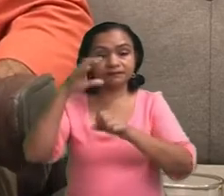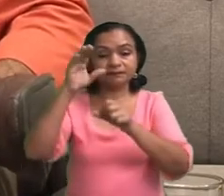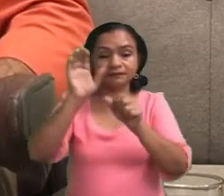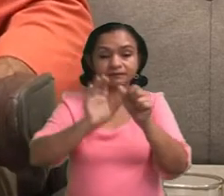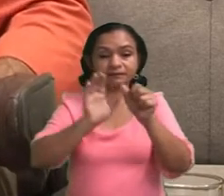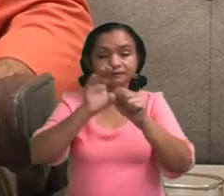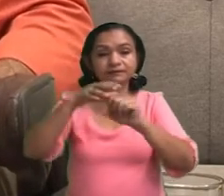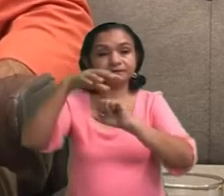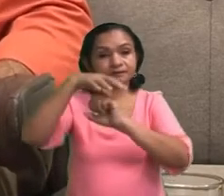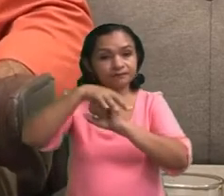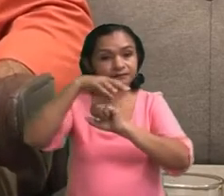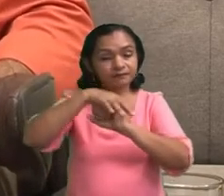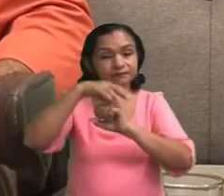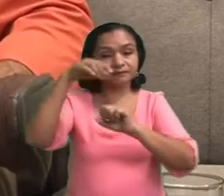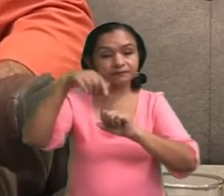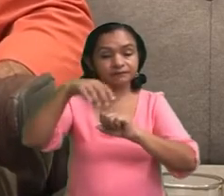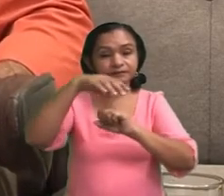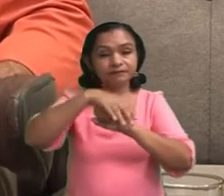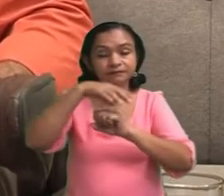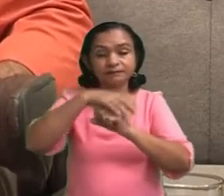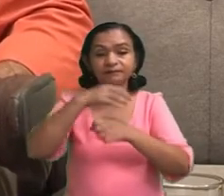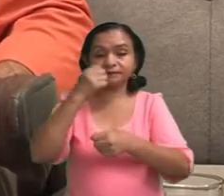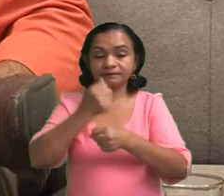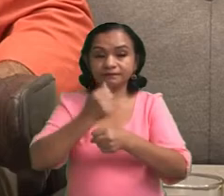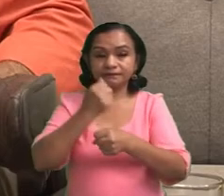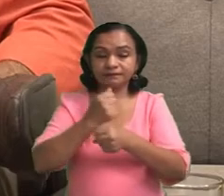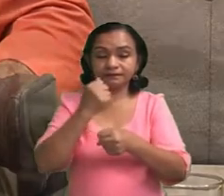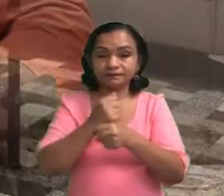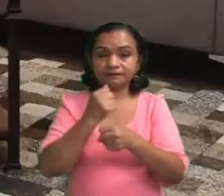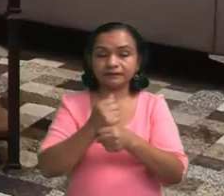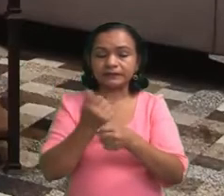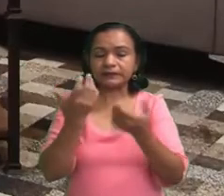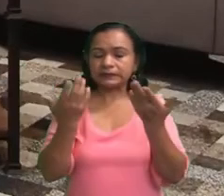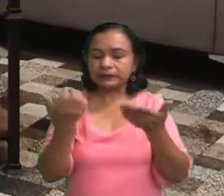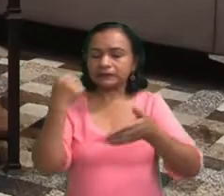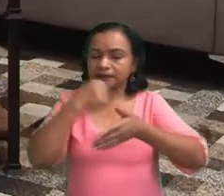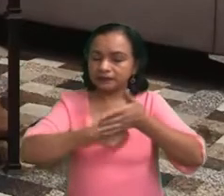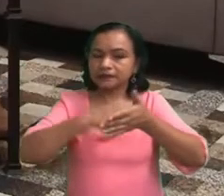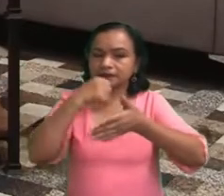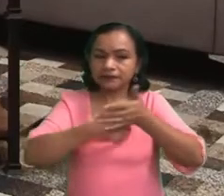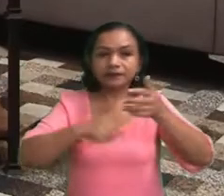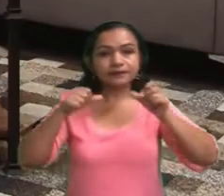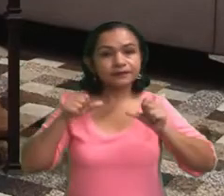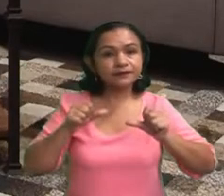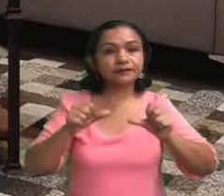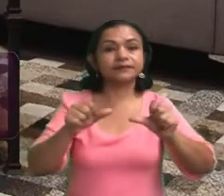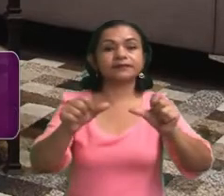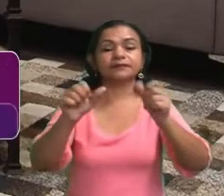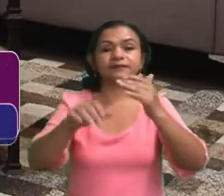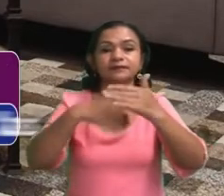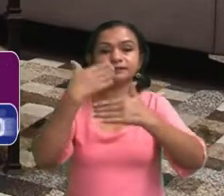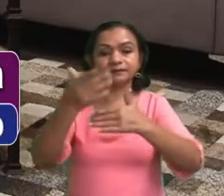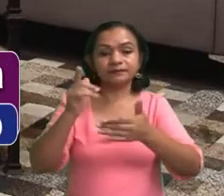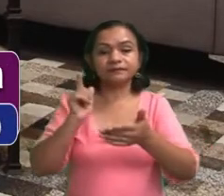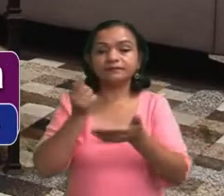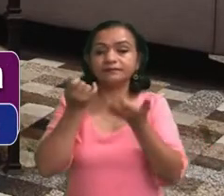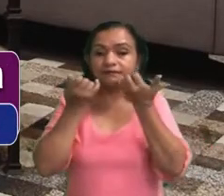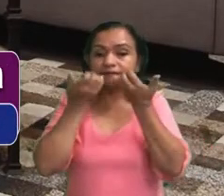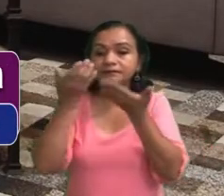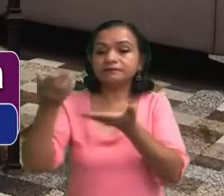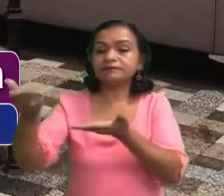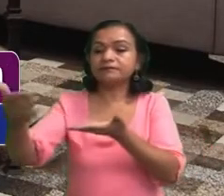comisión. Claro. Y en estas comisiones se está haciendo un trabajo muy arduo para recopilar